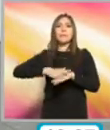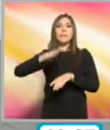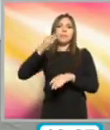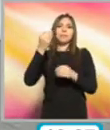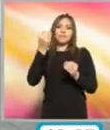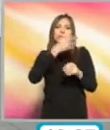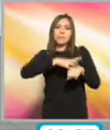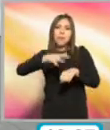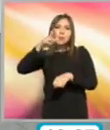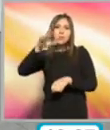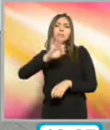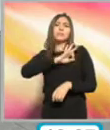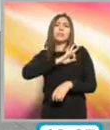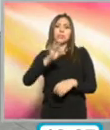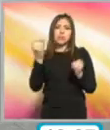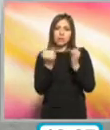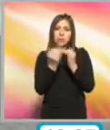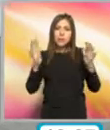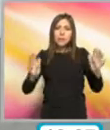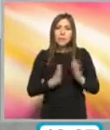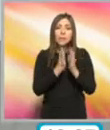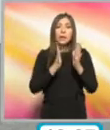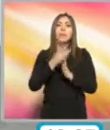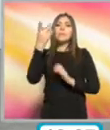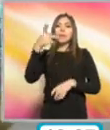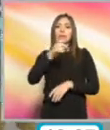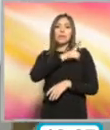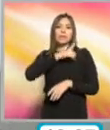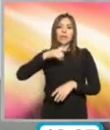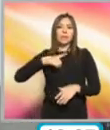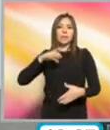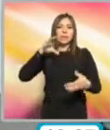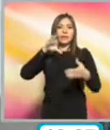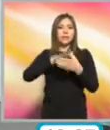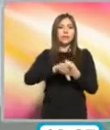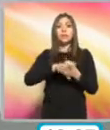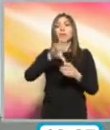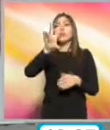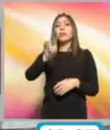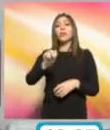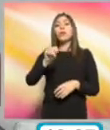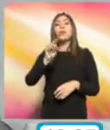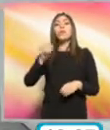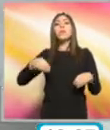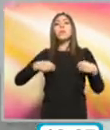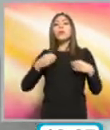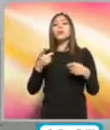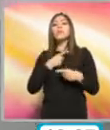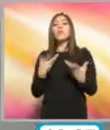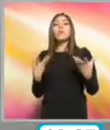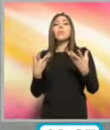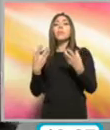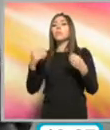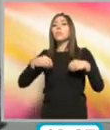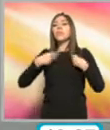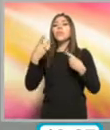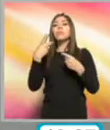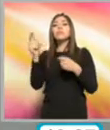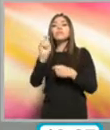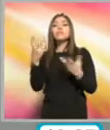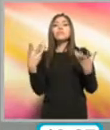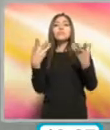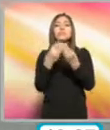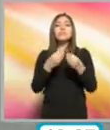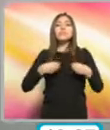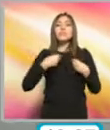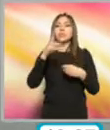puede participar, pero tiene que ser casado, no vivir en lo que dirían en concubinato. Así, las exigencias son duras